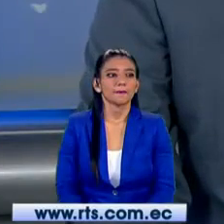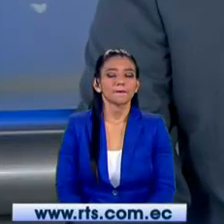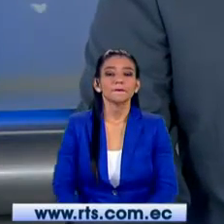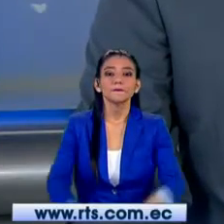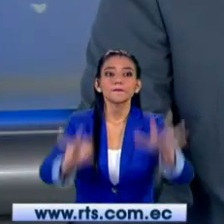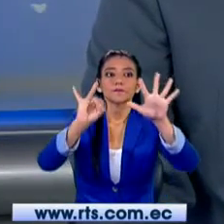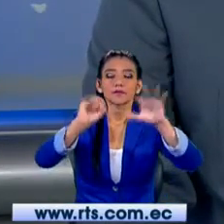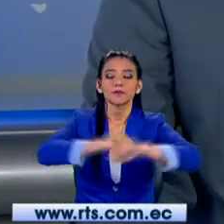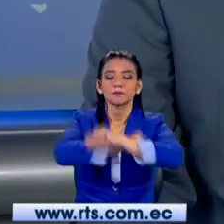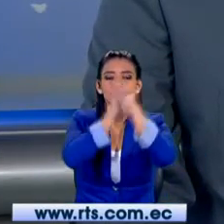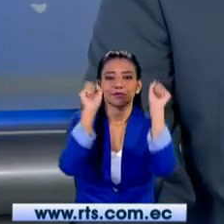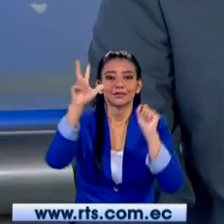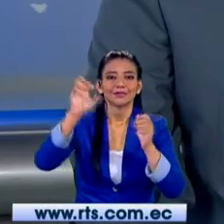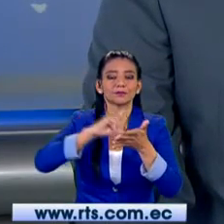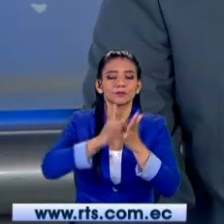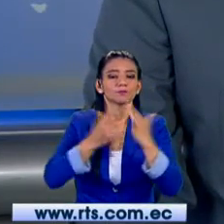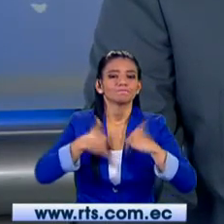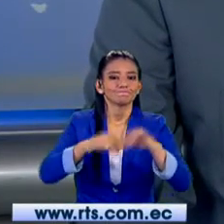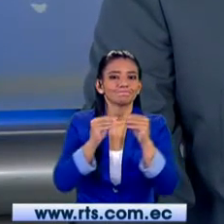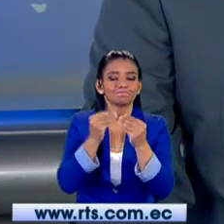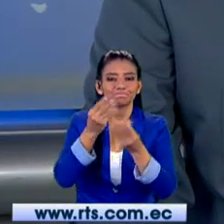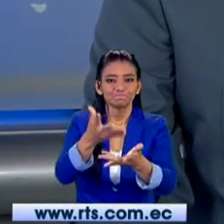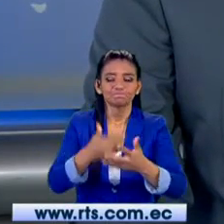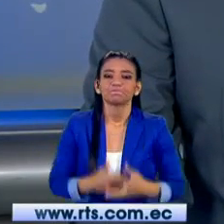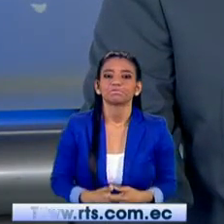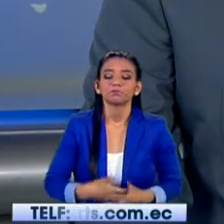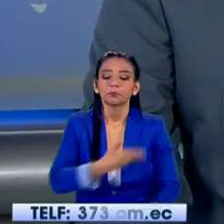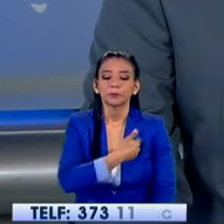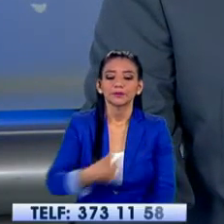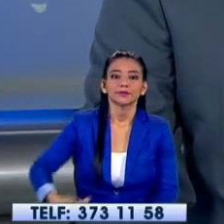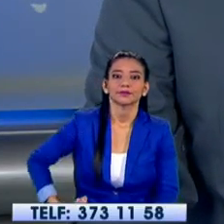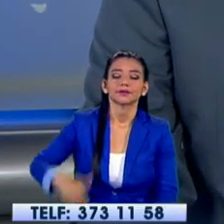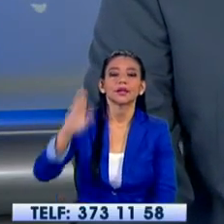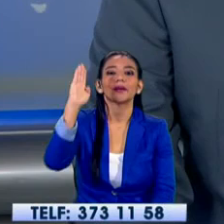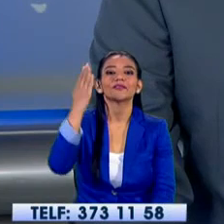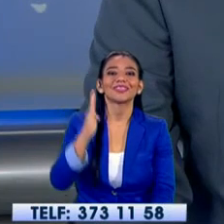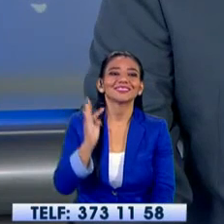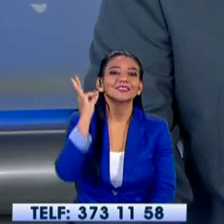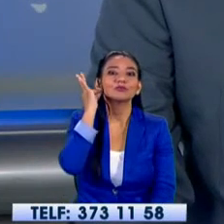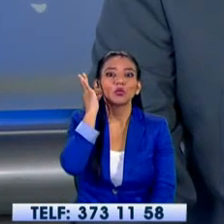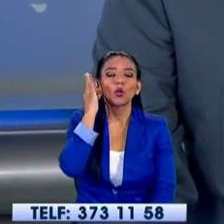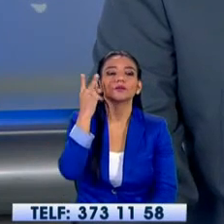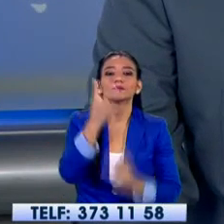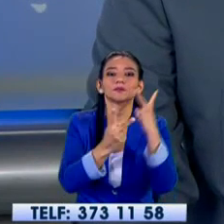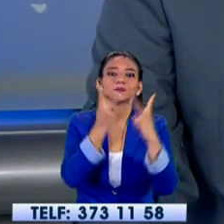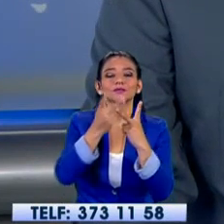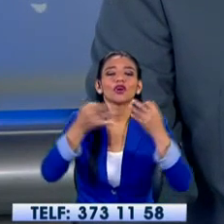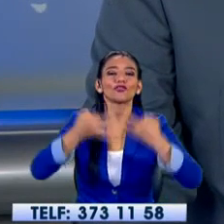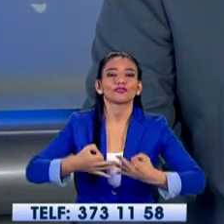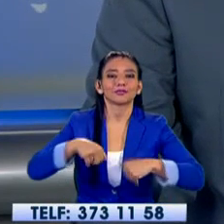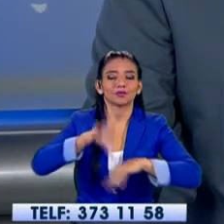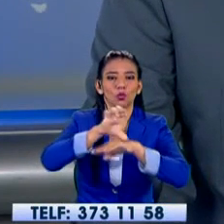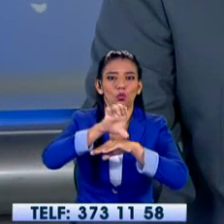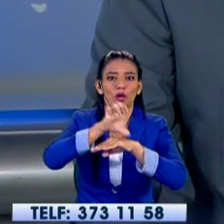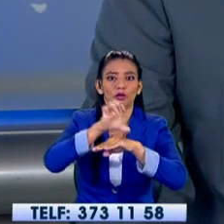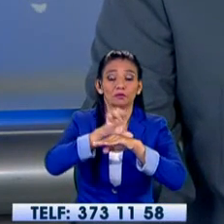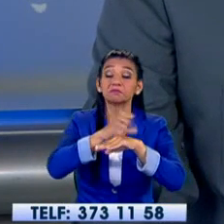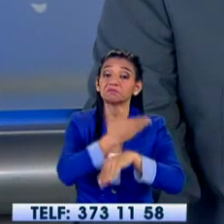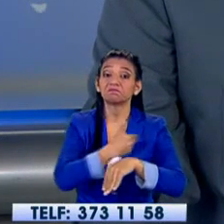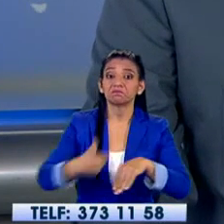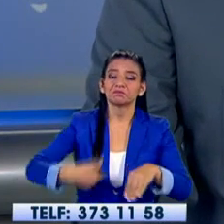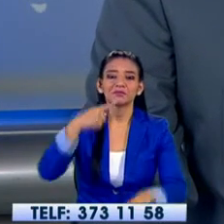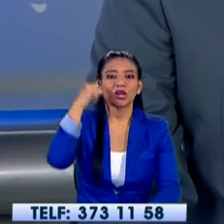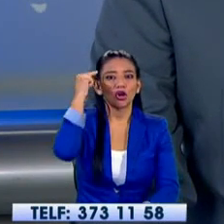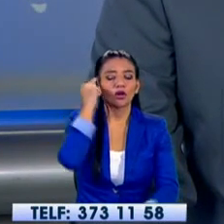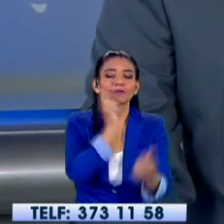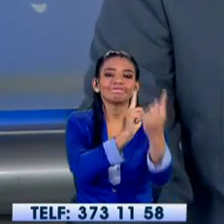Siete de la mañana con 30 minutos, continuamos informando. La presidenta de Brasil, Dilma Rousseff, cumple su visita oficial al Ecuador. Se reunió en Quito con el primer mandatario del